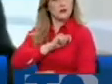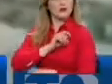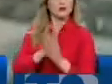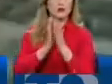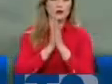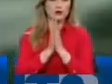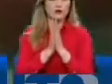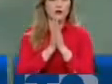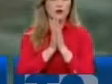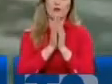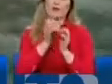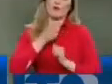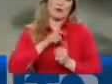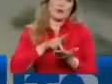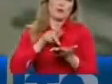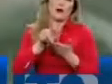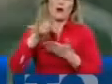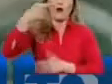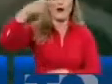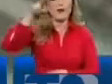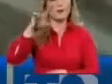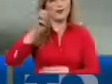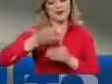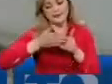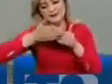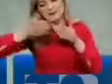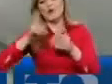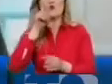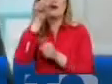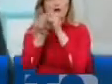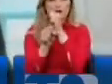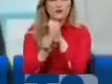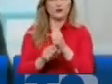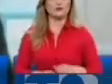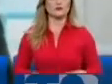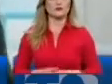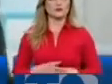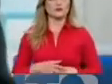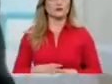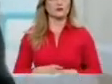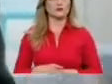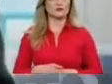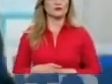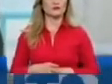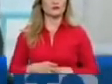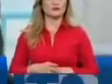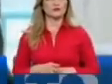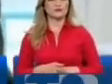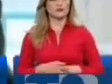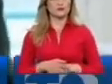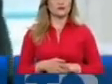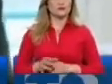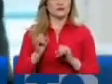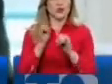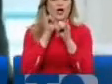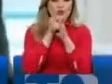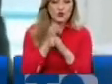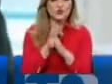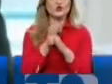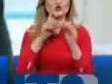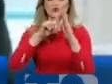pidió que la moratoria acordada por el G20 se extienda un año más. Que las instituciones financieras